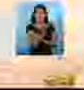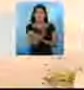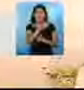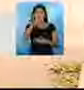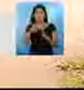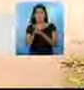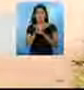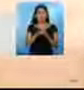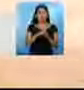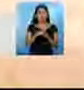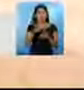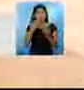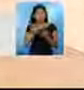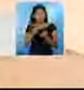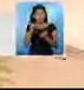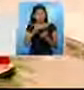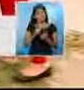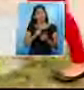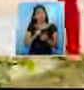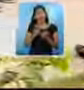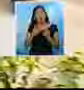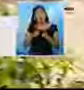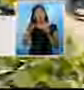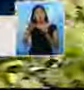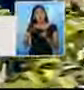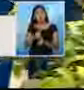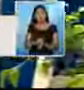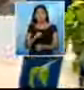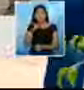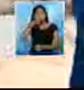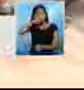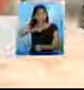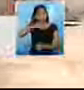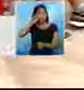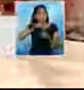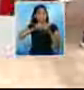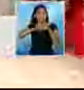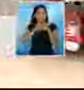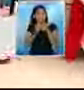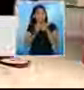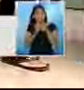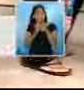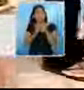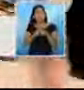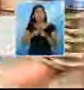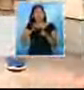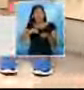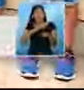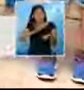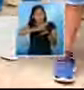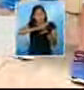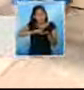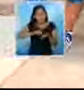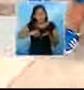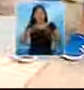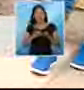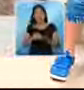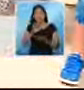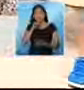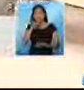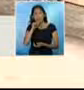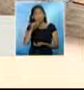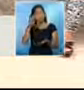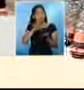que recién la matrícula empieza el día de mañana a las 8 exactamente, o sea que les falta aún mucho más